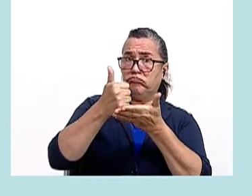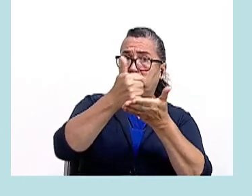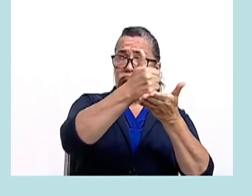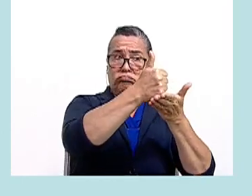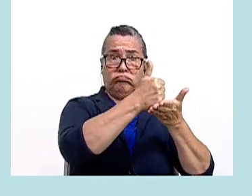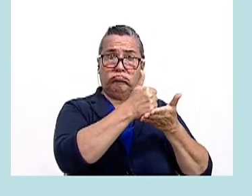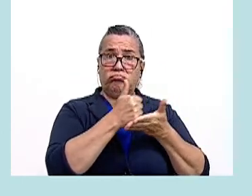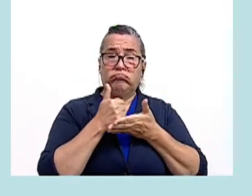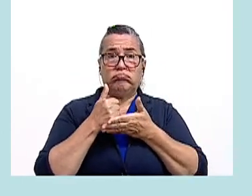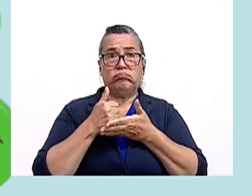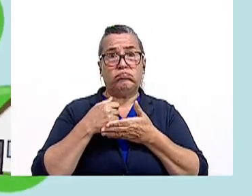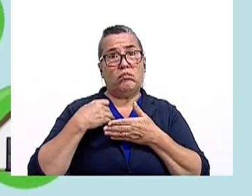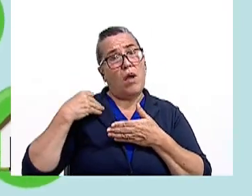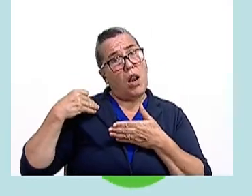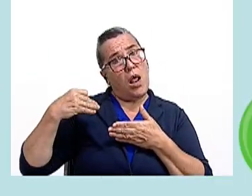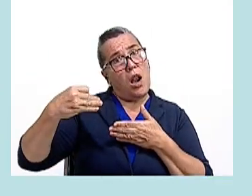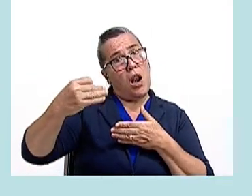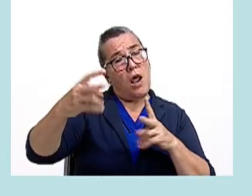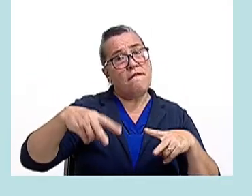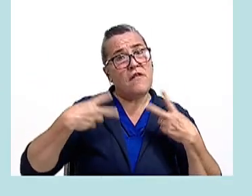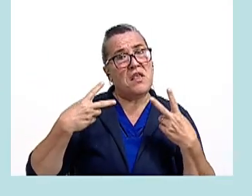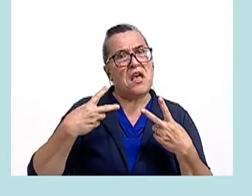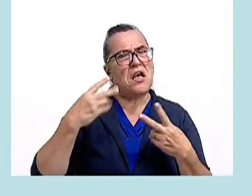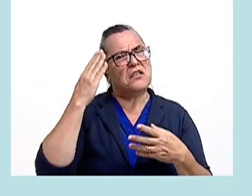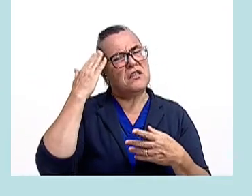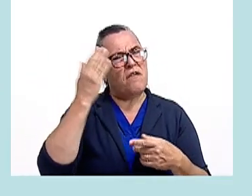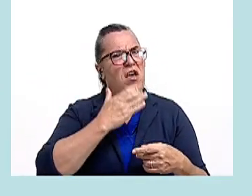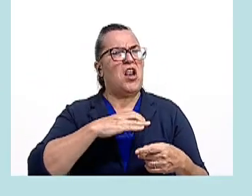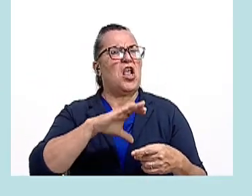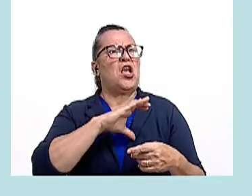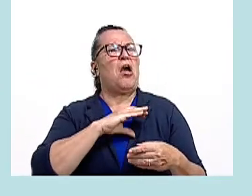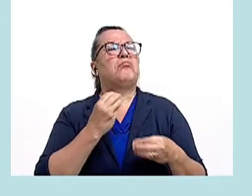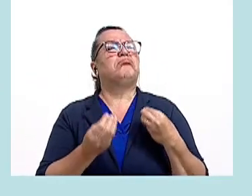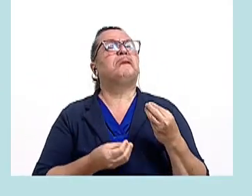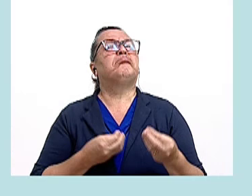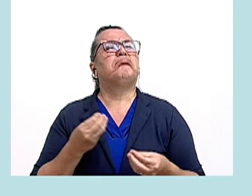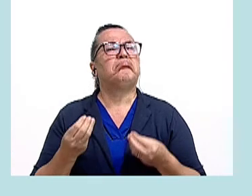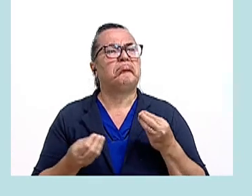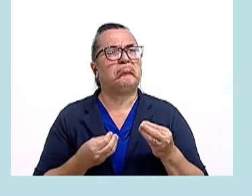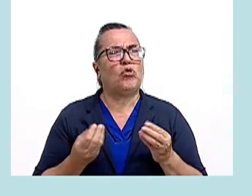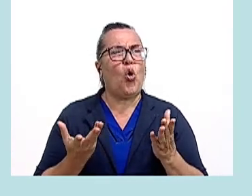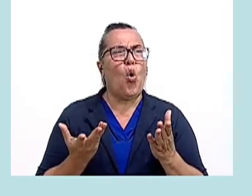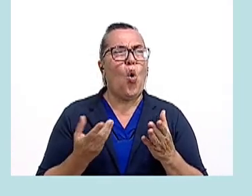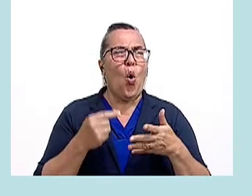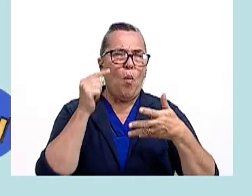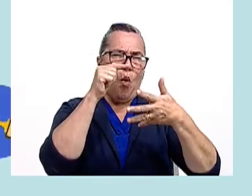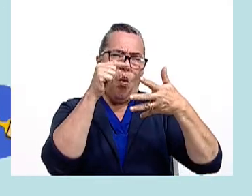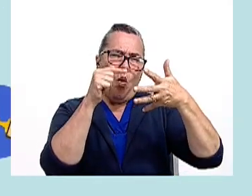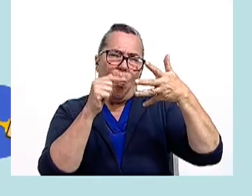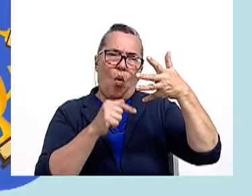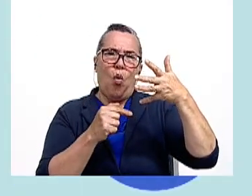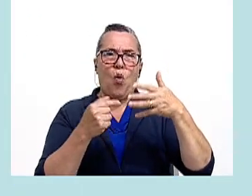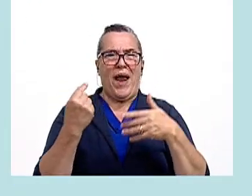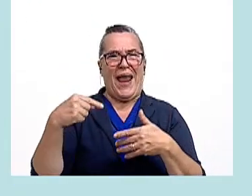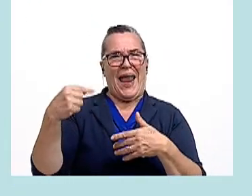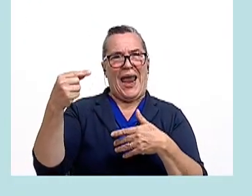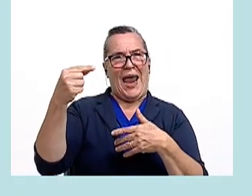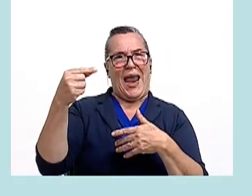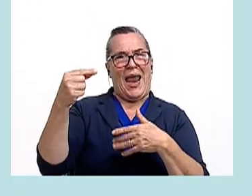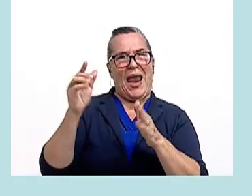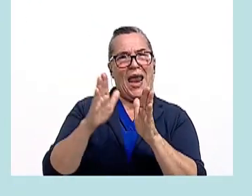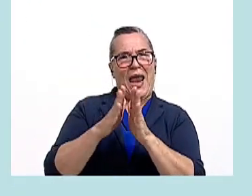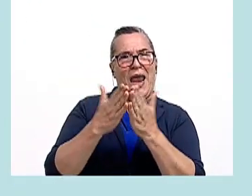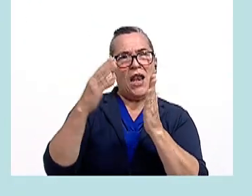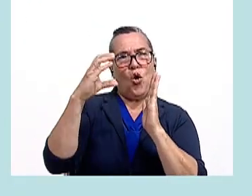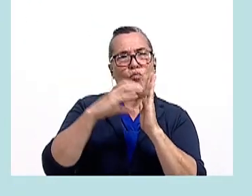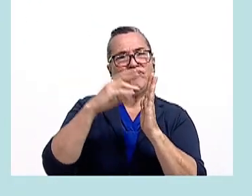cotidiana, el saber estas características, cómo está compuesto este género literario. Y sobre